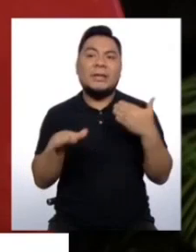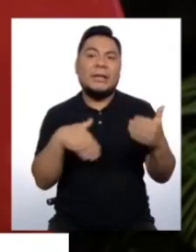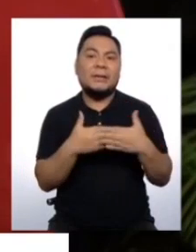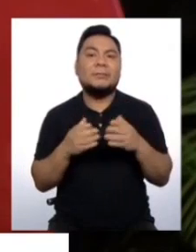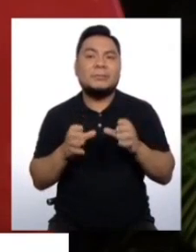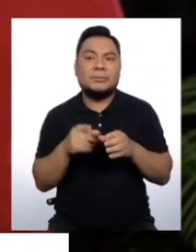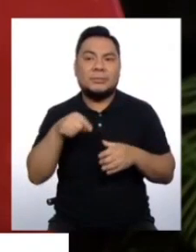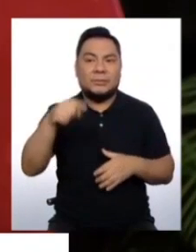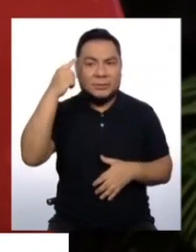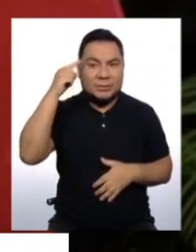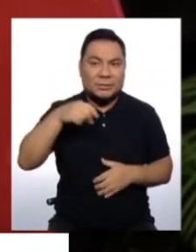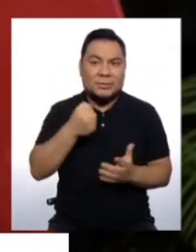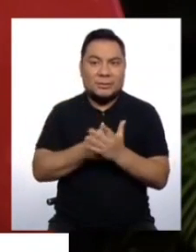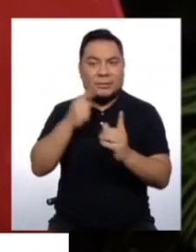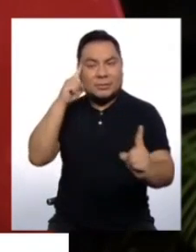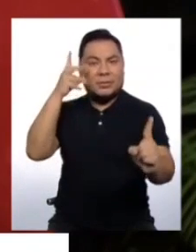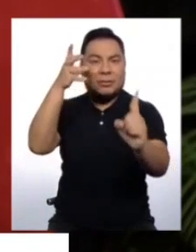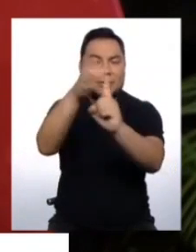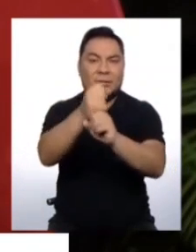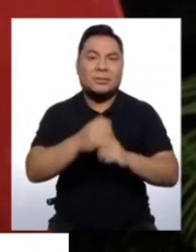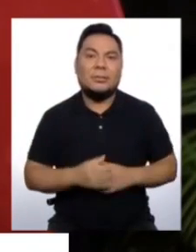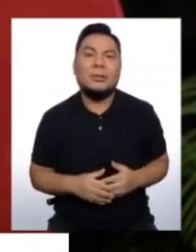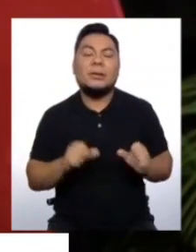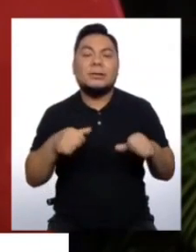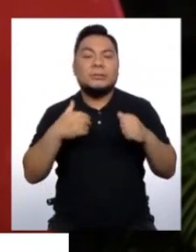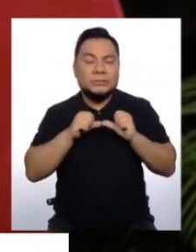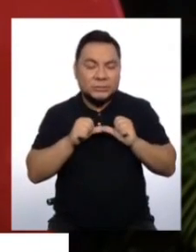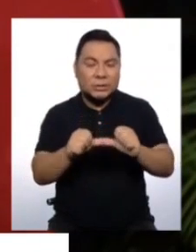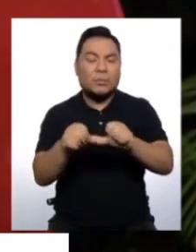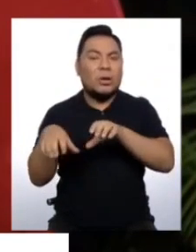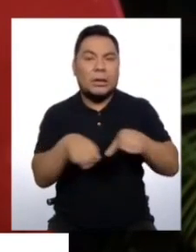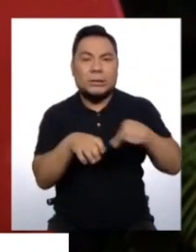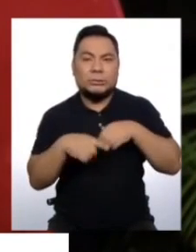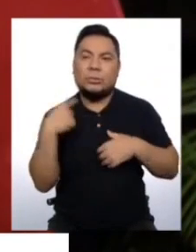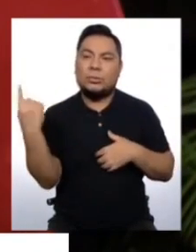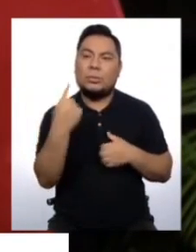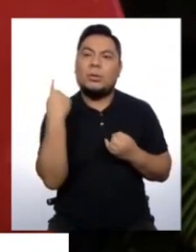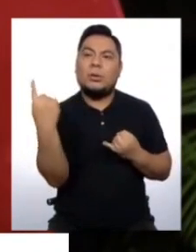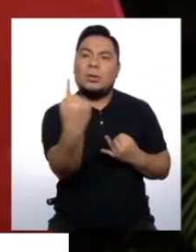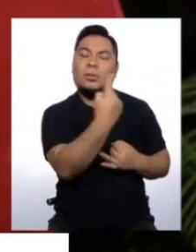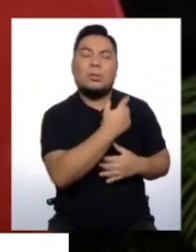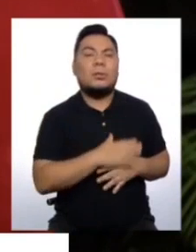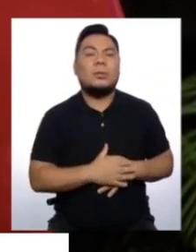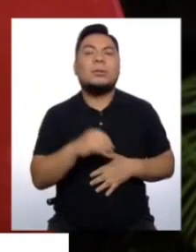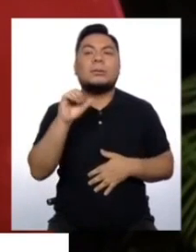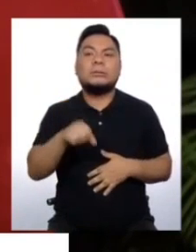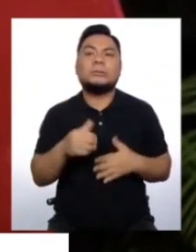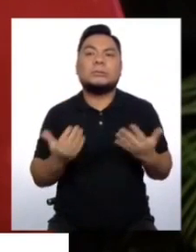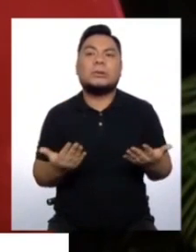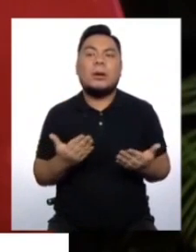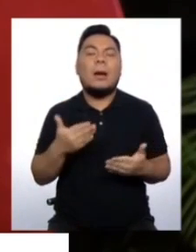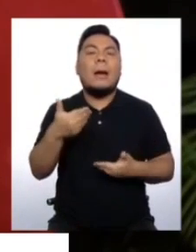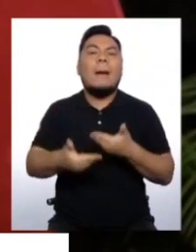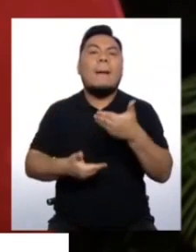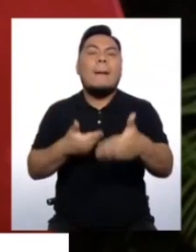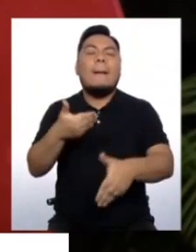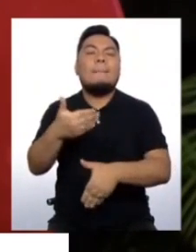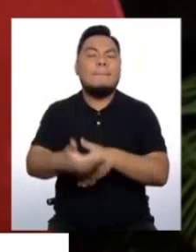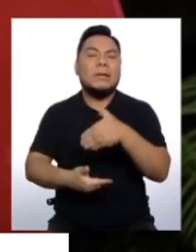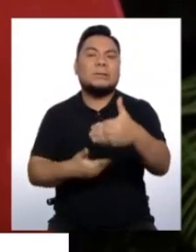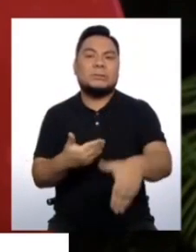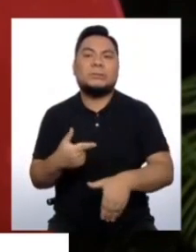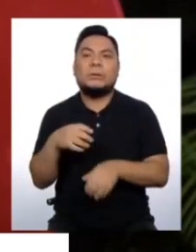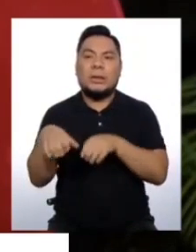tenemos la convicción de ganarla. Y sigamos haciendo todos y cada uno los pasos